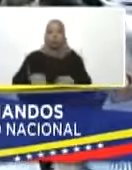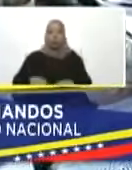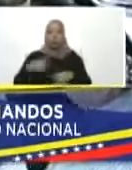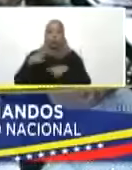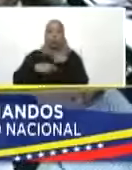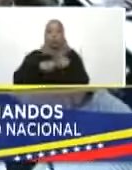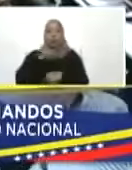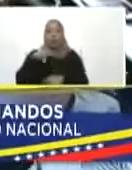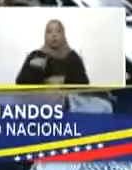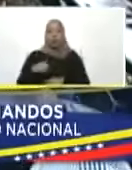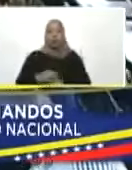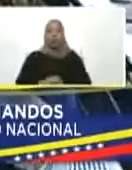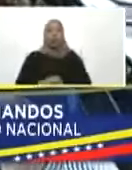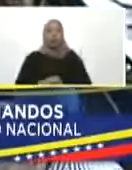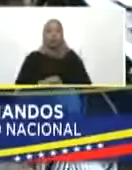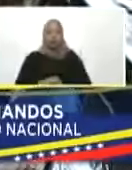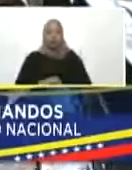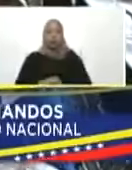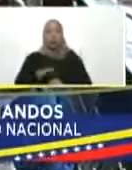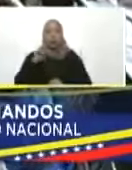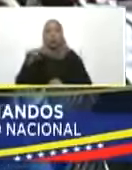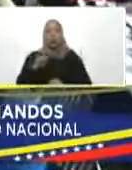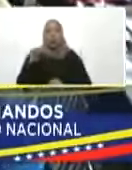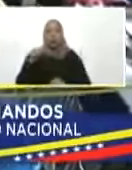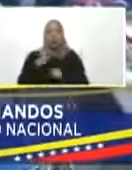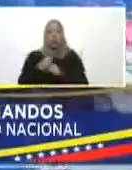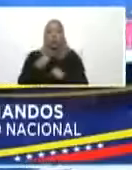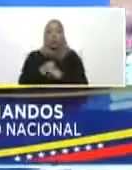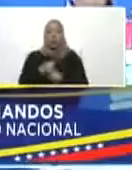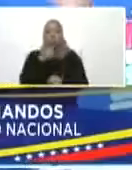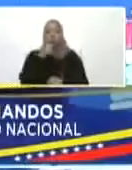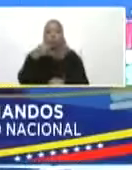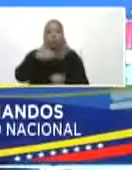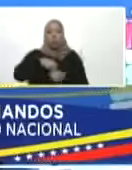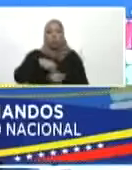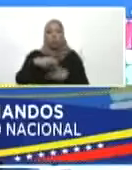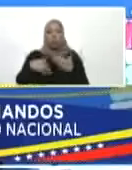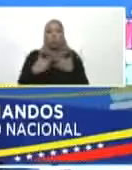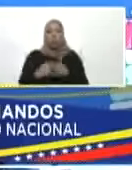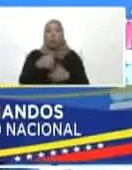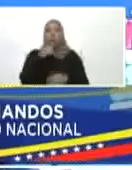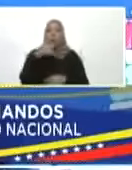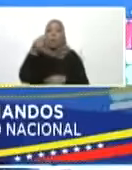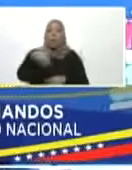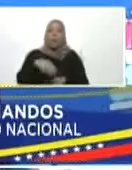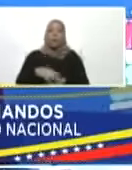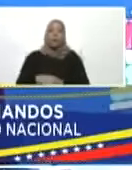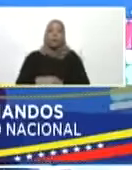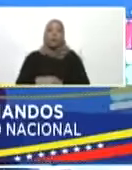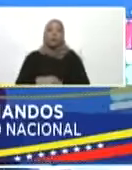hoy. Jorge Rodríguez, dime algo, Jorge Rodríguez.